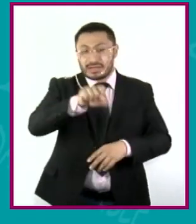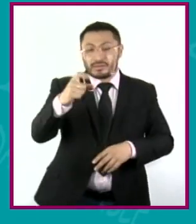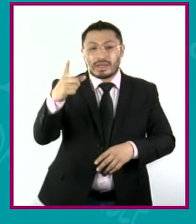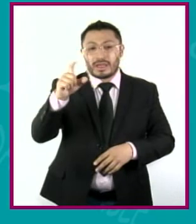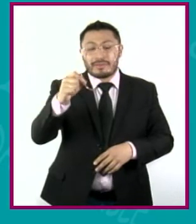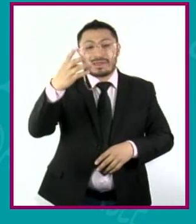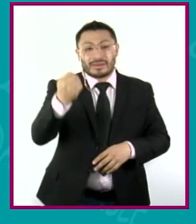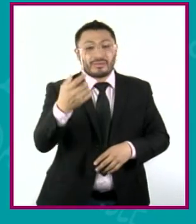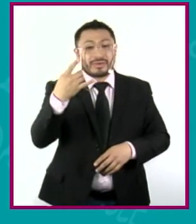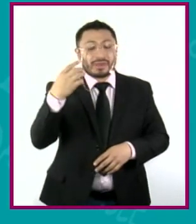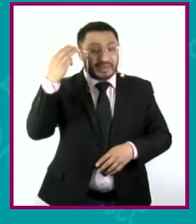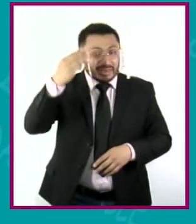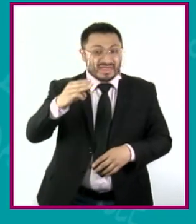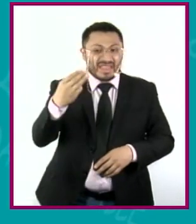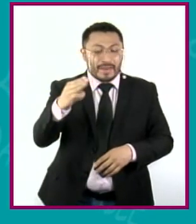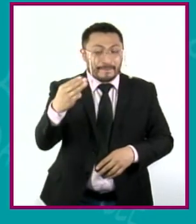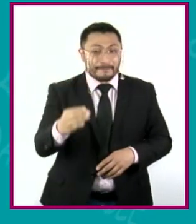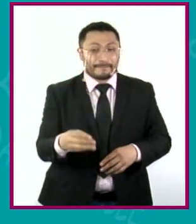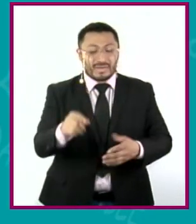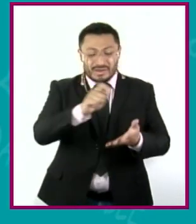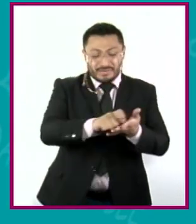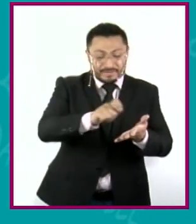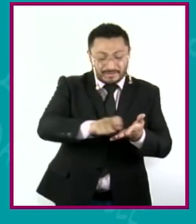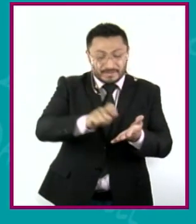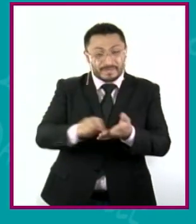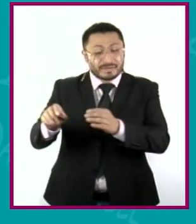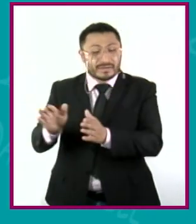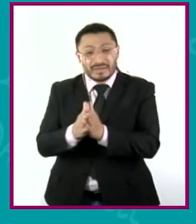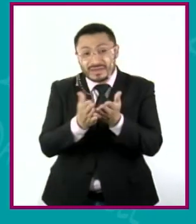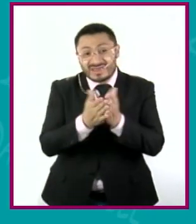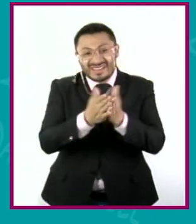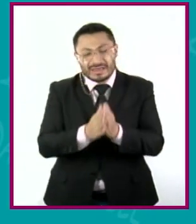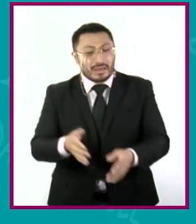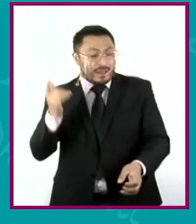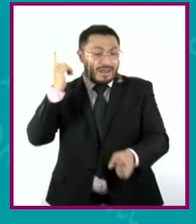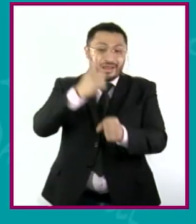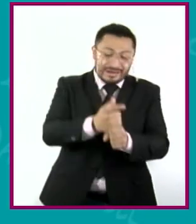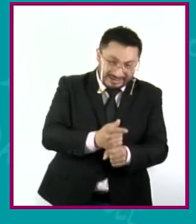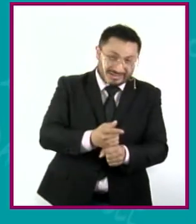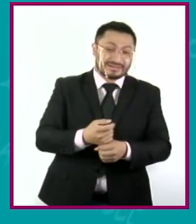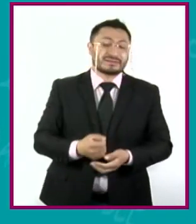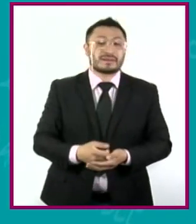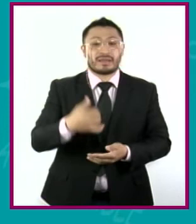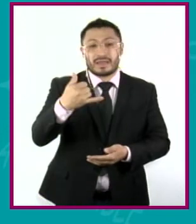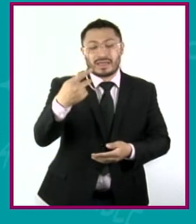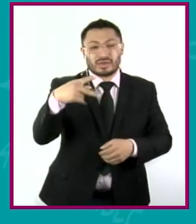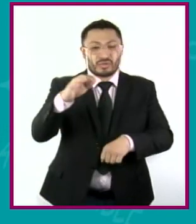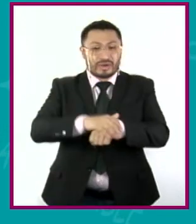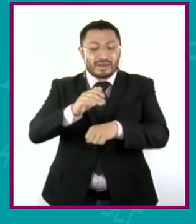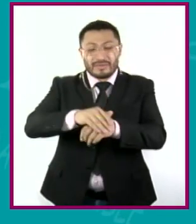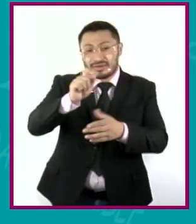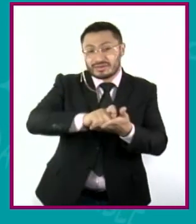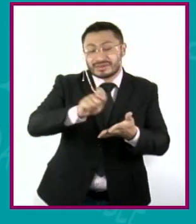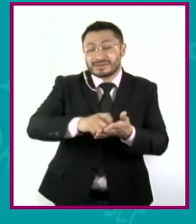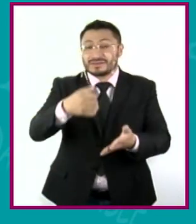sus manuscritos y escribió un resumen de sus descubrimientos en una carta a su amigo Auguste Chevalier.